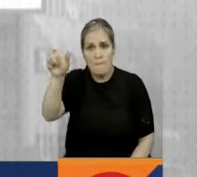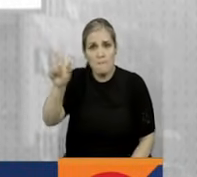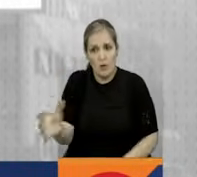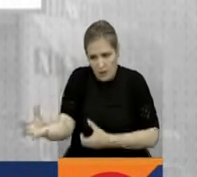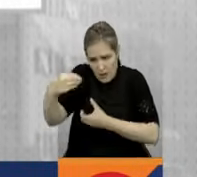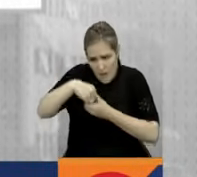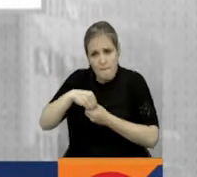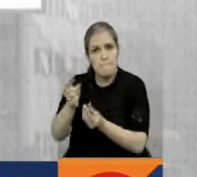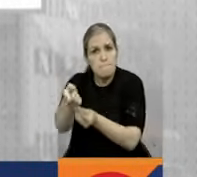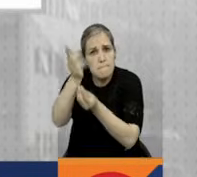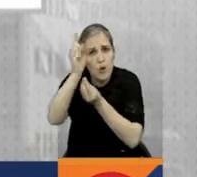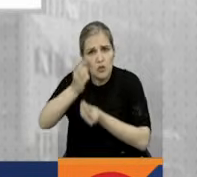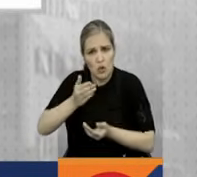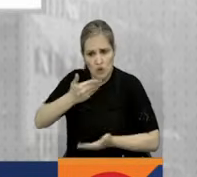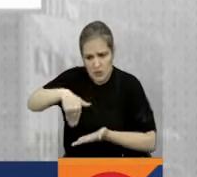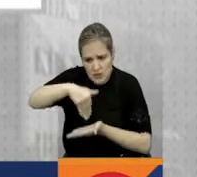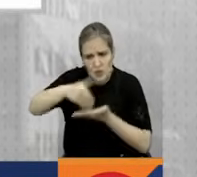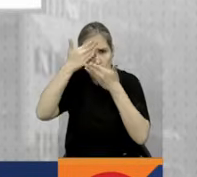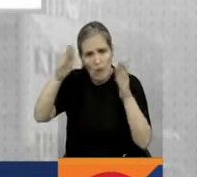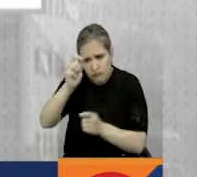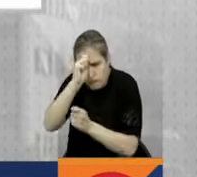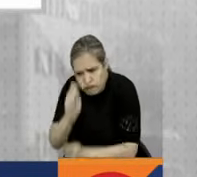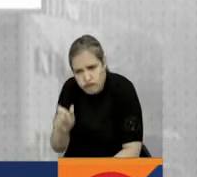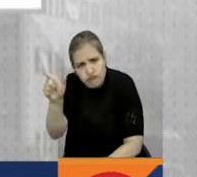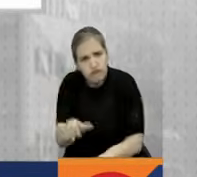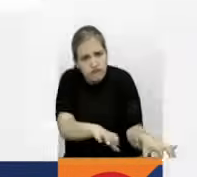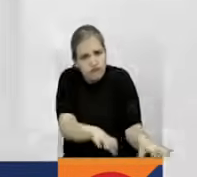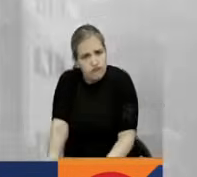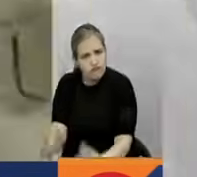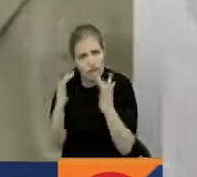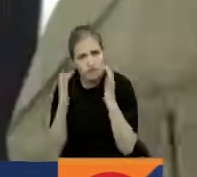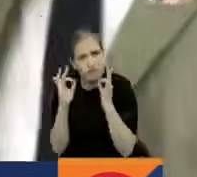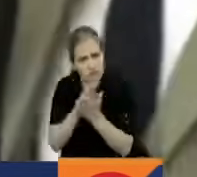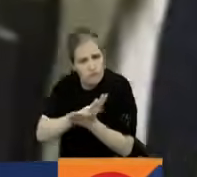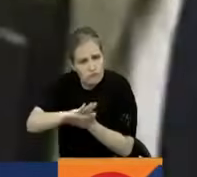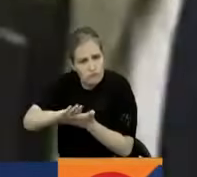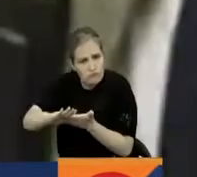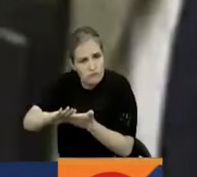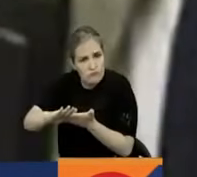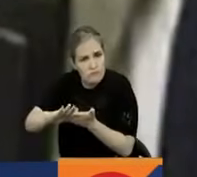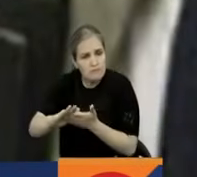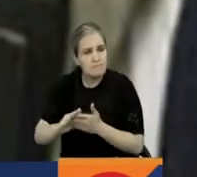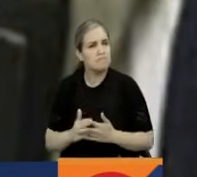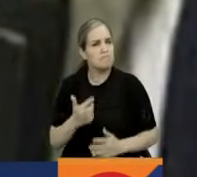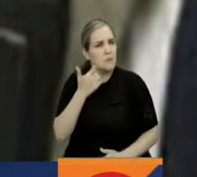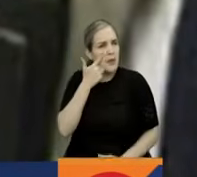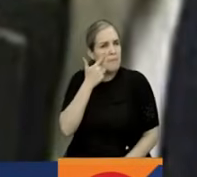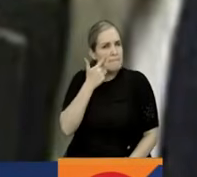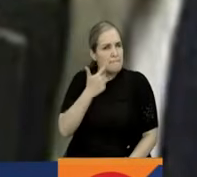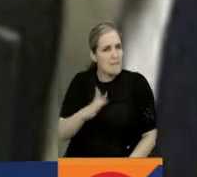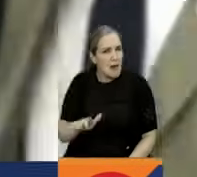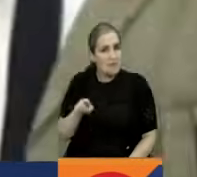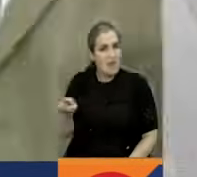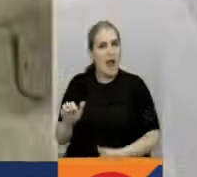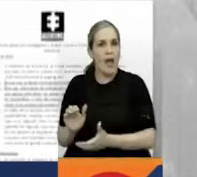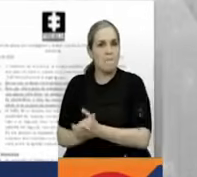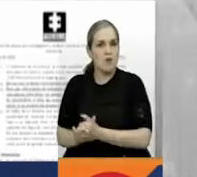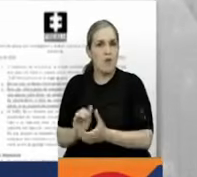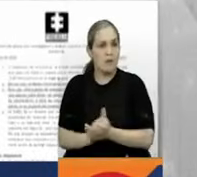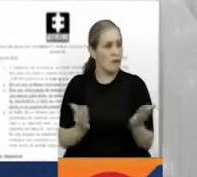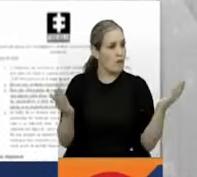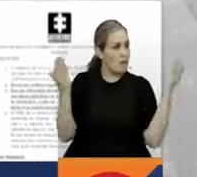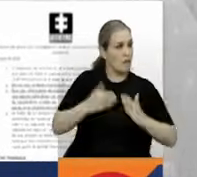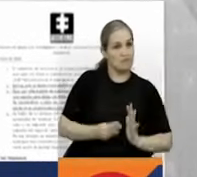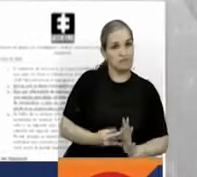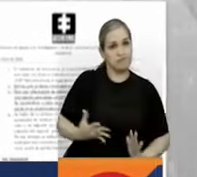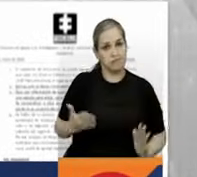partido y ha procedido con honorabilidad. Al parecer, la cadena de amistades prestantes,